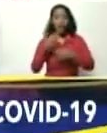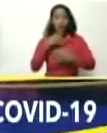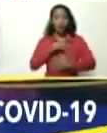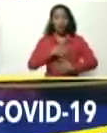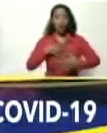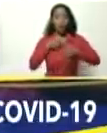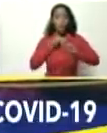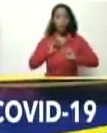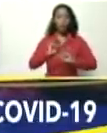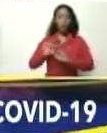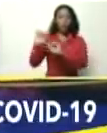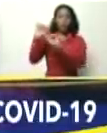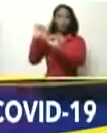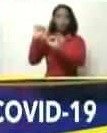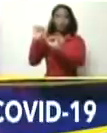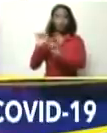rebaño.